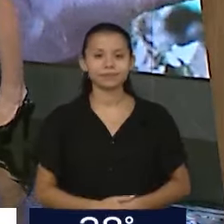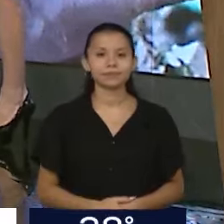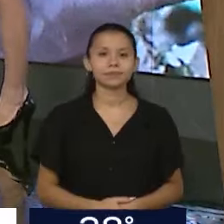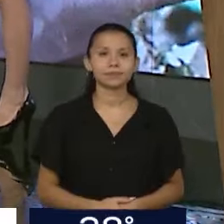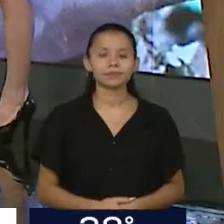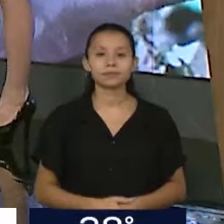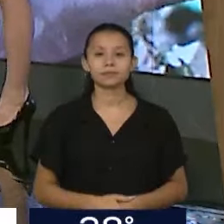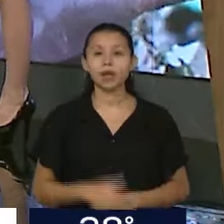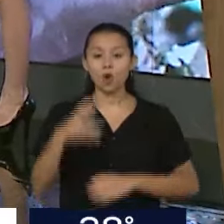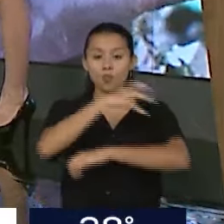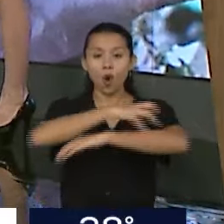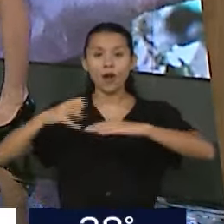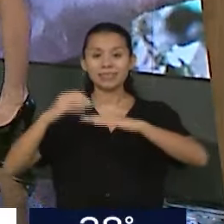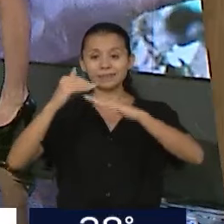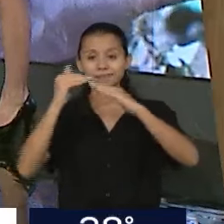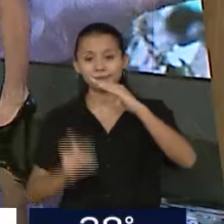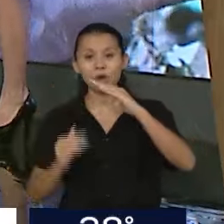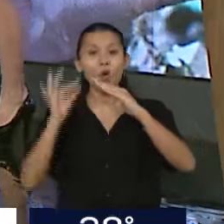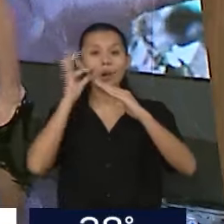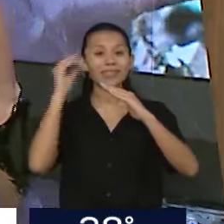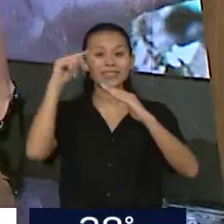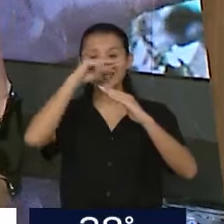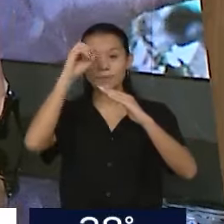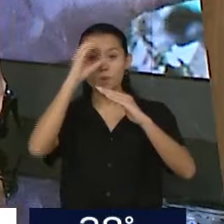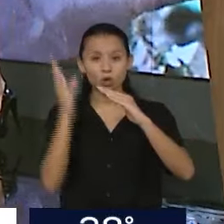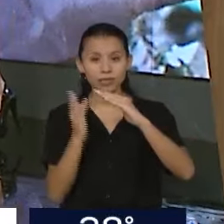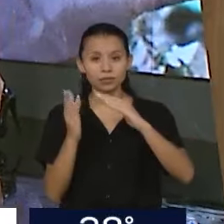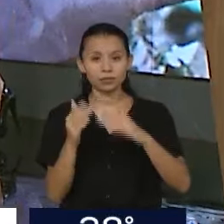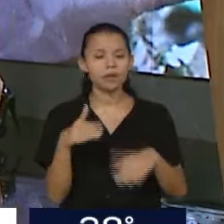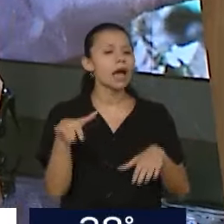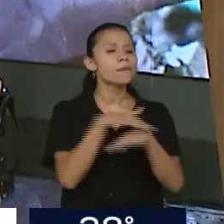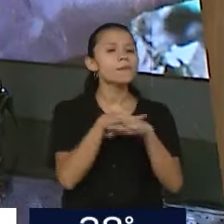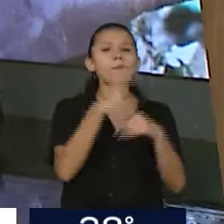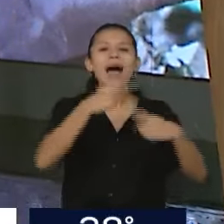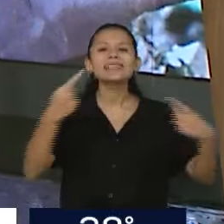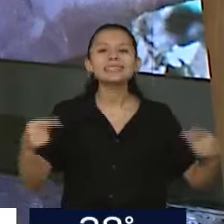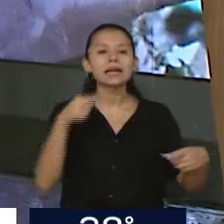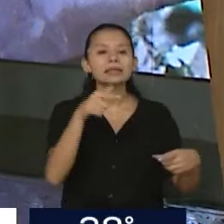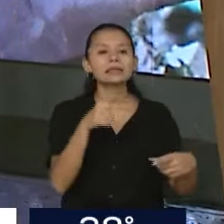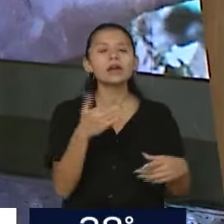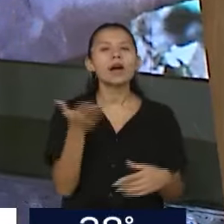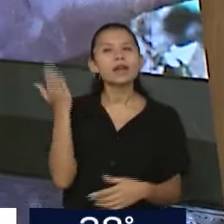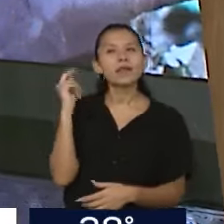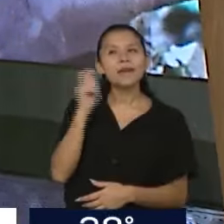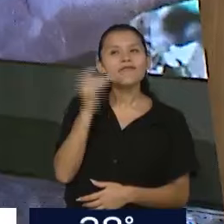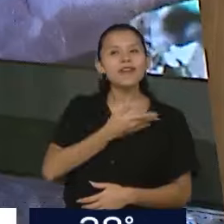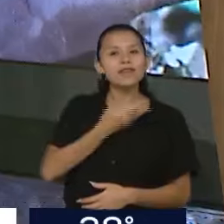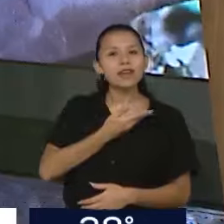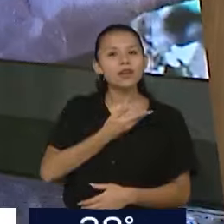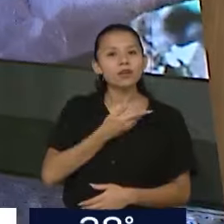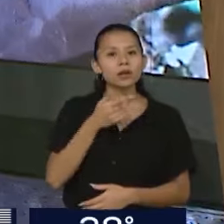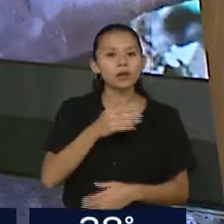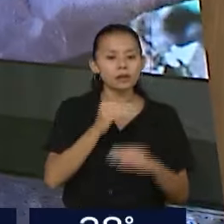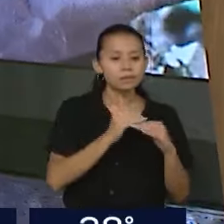la línea de la pobreza. La canasta básica total, la última informada que tenemos, la de febrero, arrojó un número superior a